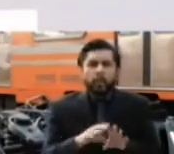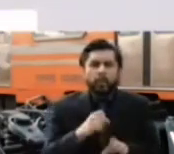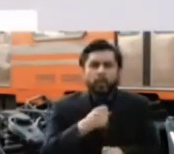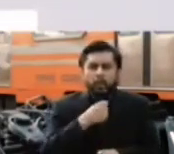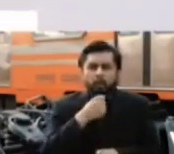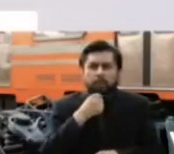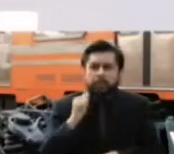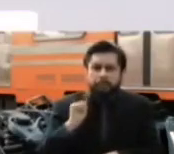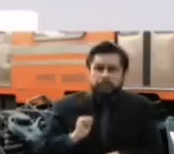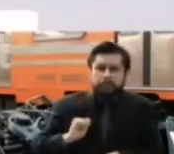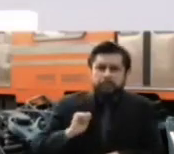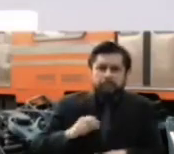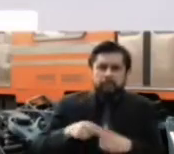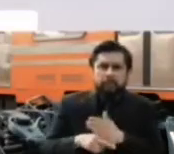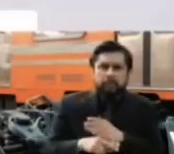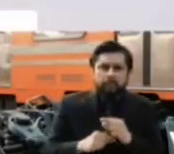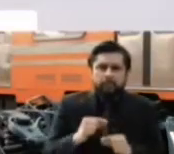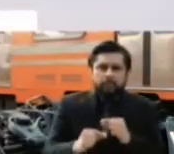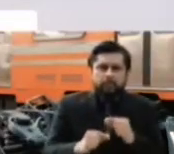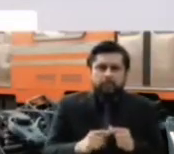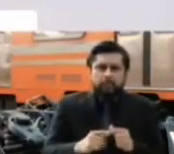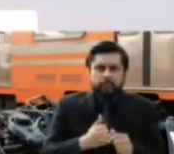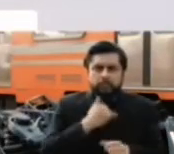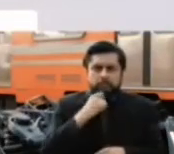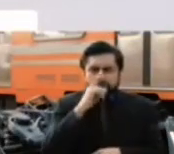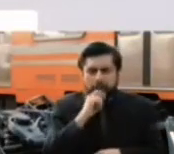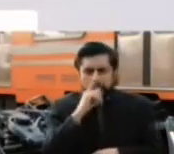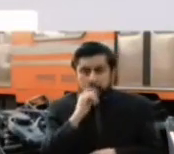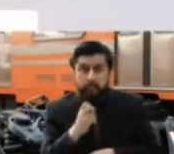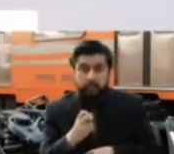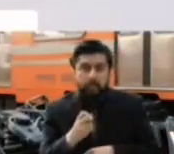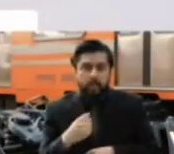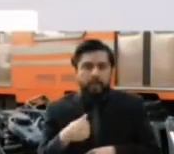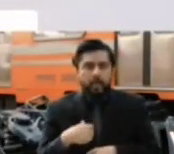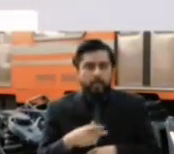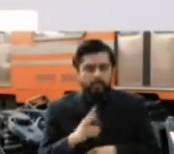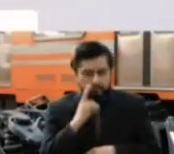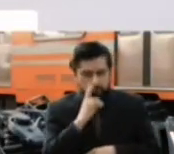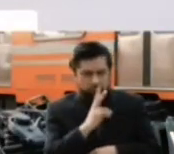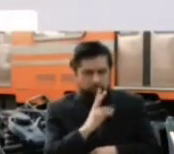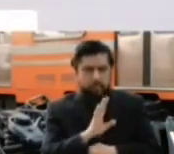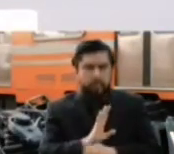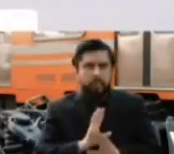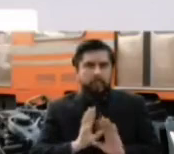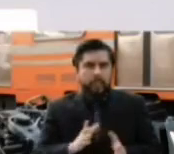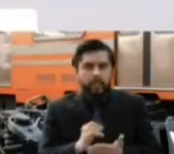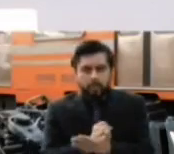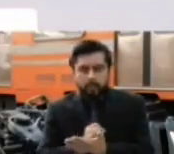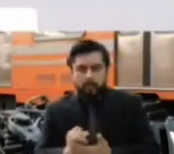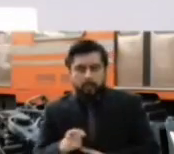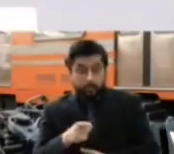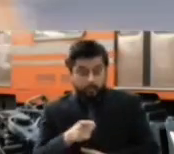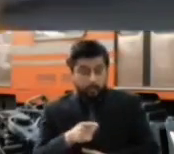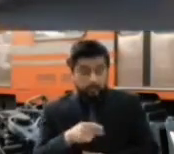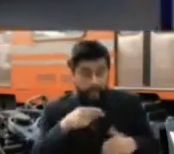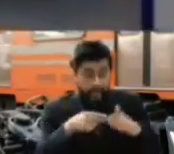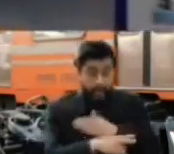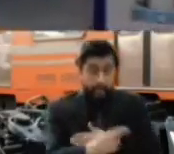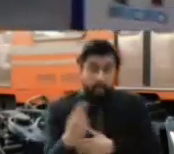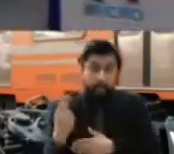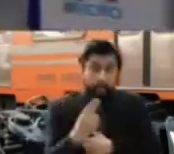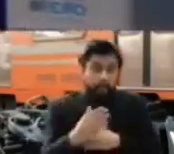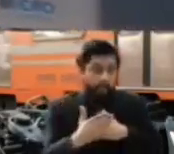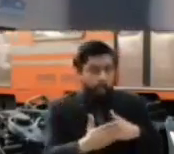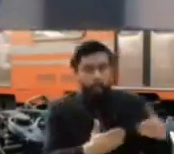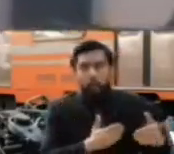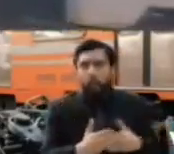ir brindando el servicio que requerían los usuarios. Entonces, la principal decisión fue modernizar el metro,